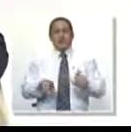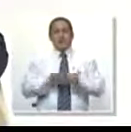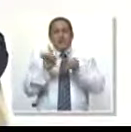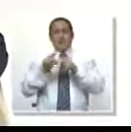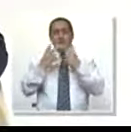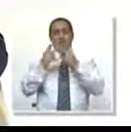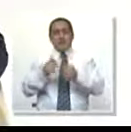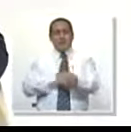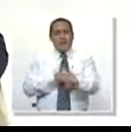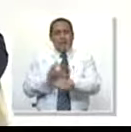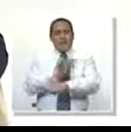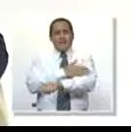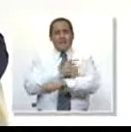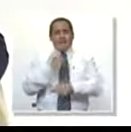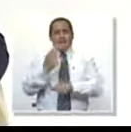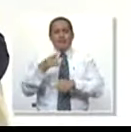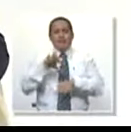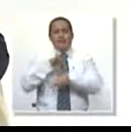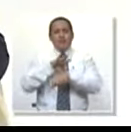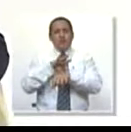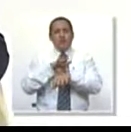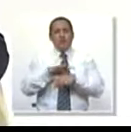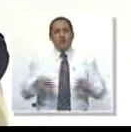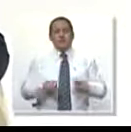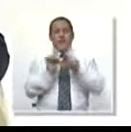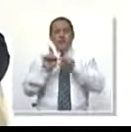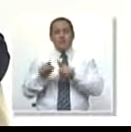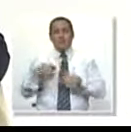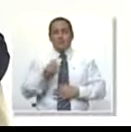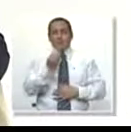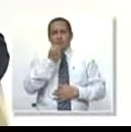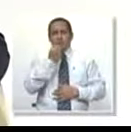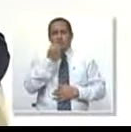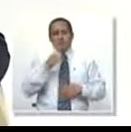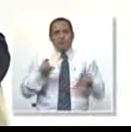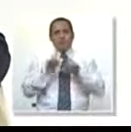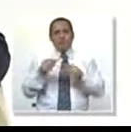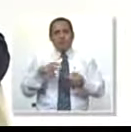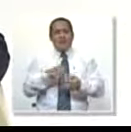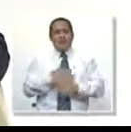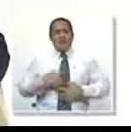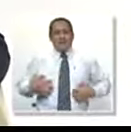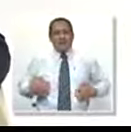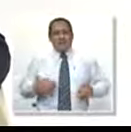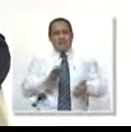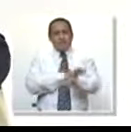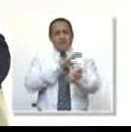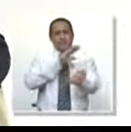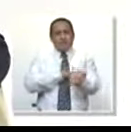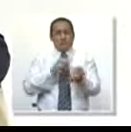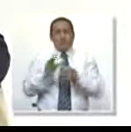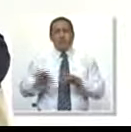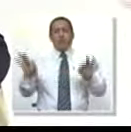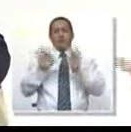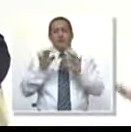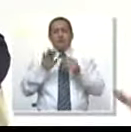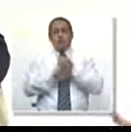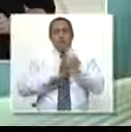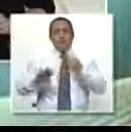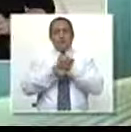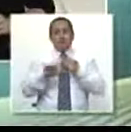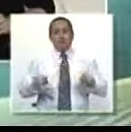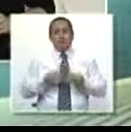indicadores tradicionales son salud este nutrición anemia son muy importantes Claro en realidad es